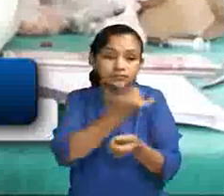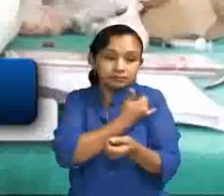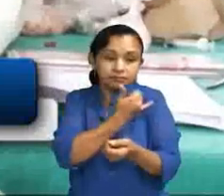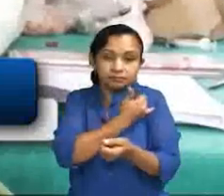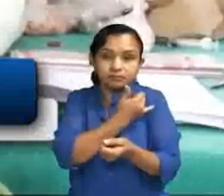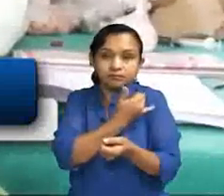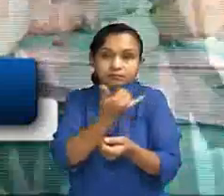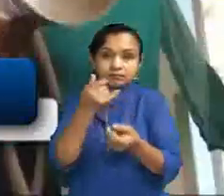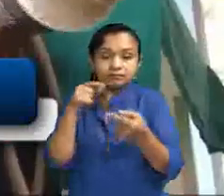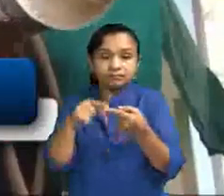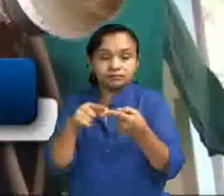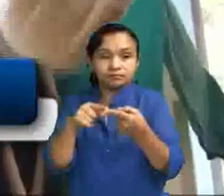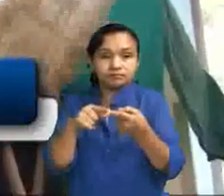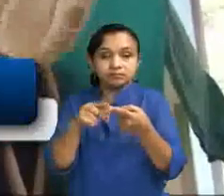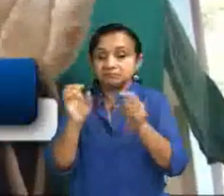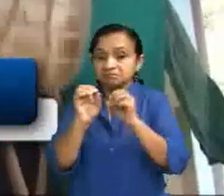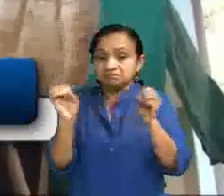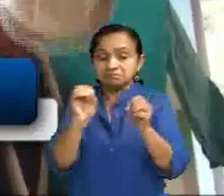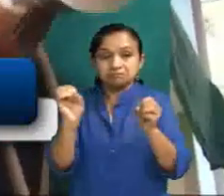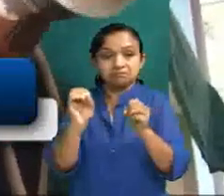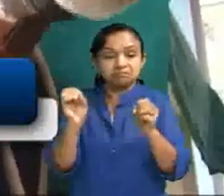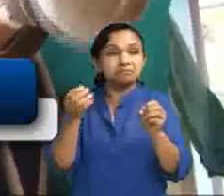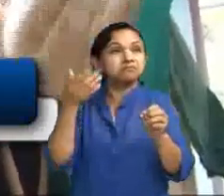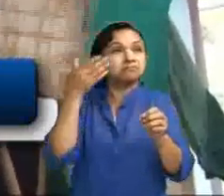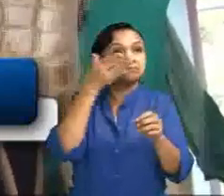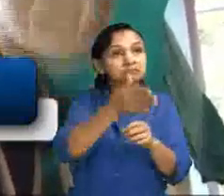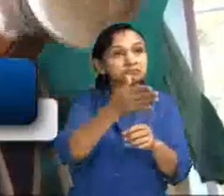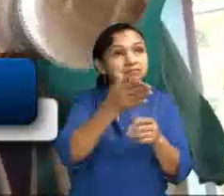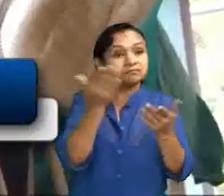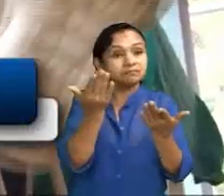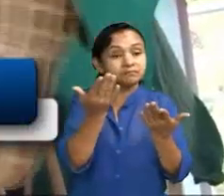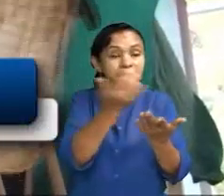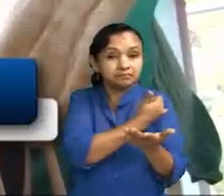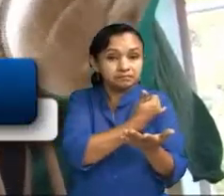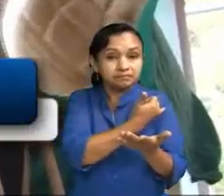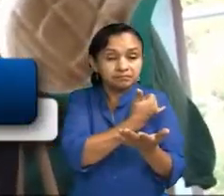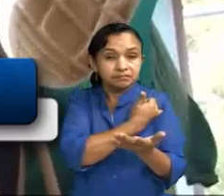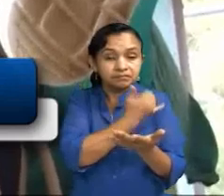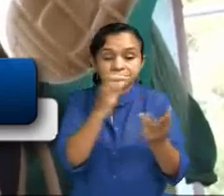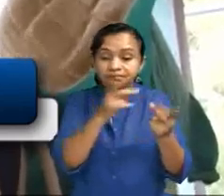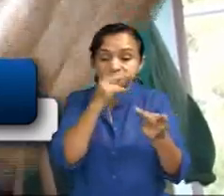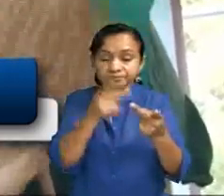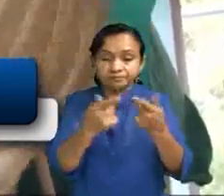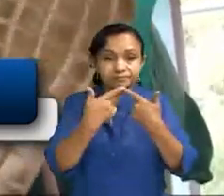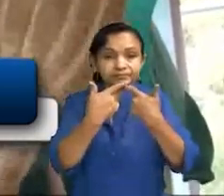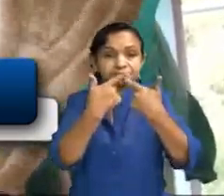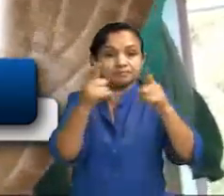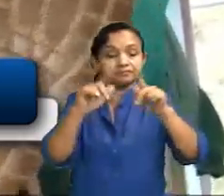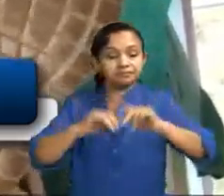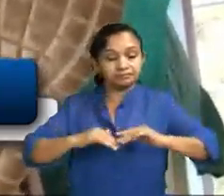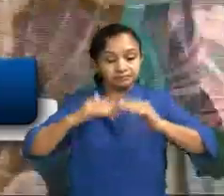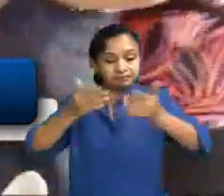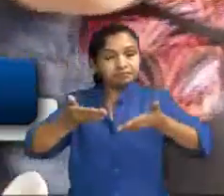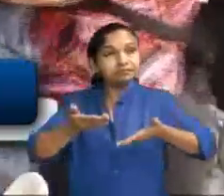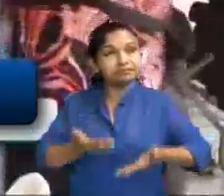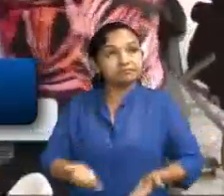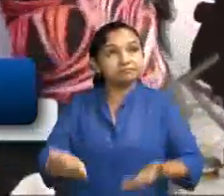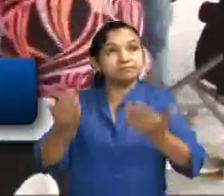están aseguradas. Si no están aseguradas, gracias a Dios tenemos nuestros hospitales completamente gratis y